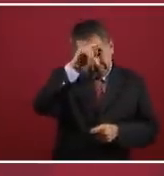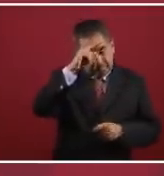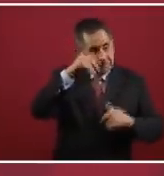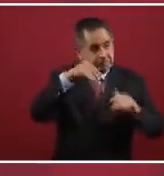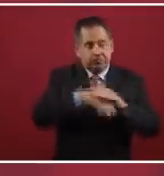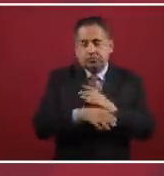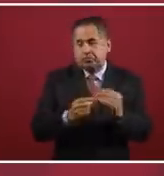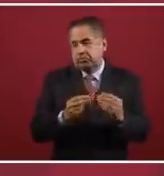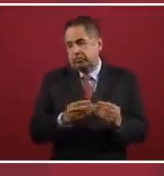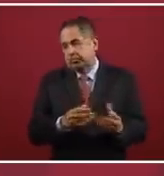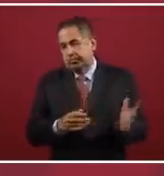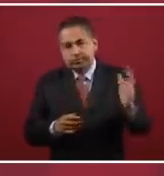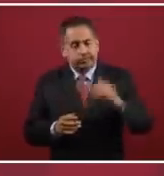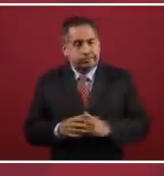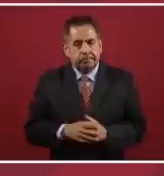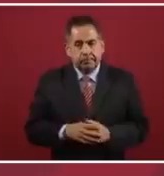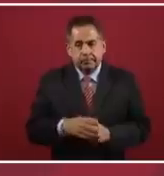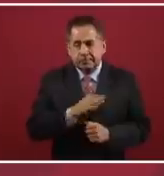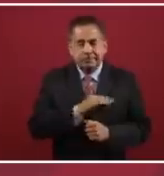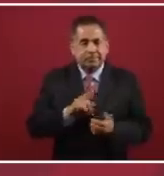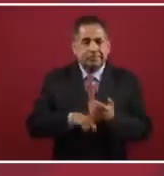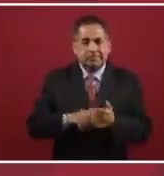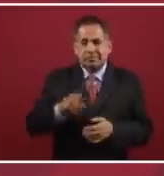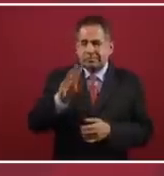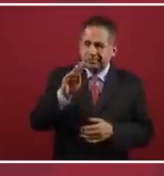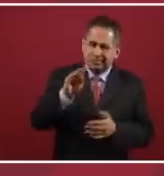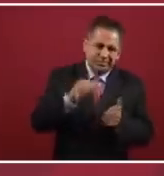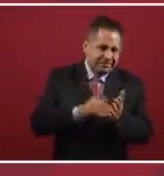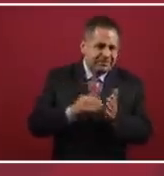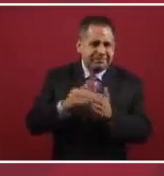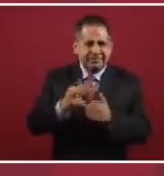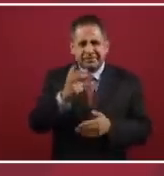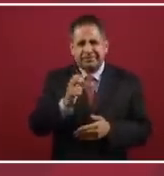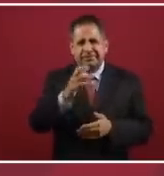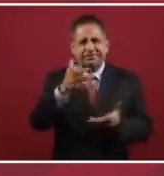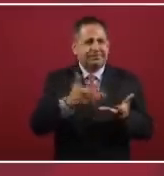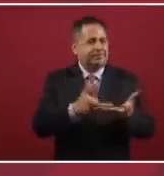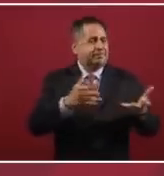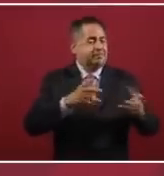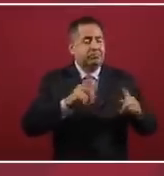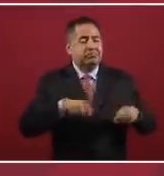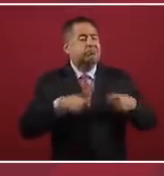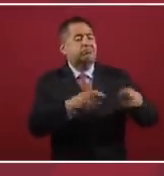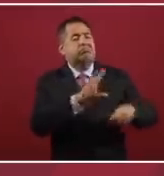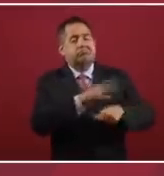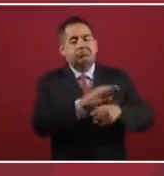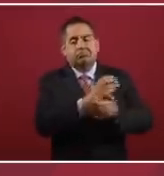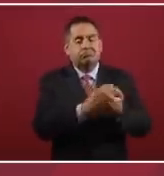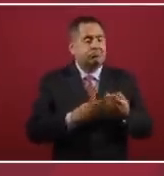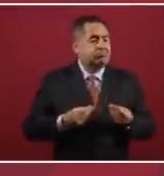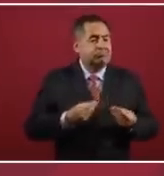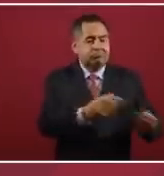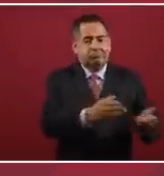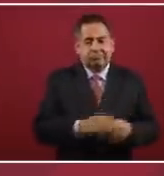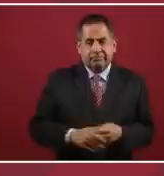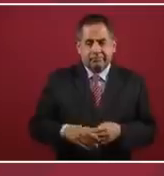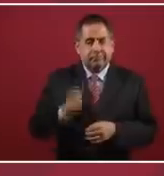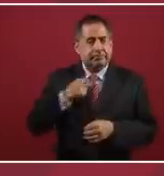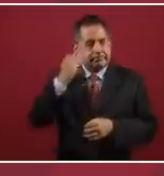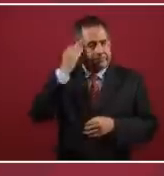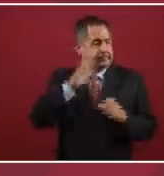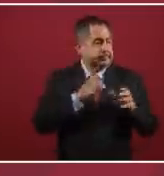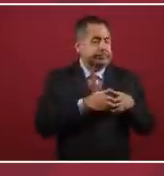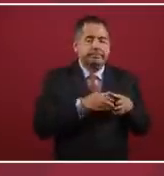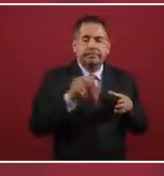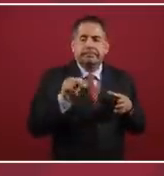minera, hasta 90 millones de hectáreas en el periodo neoliberal,